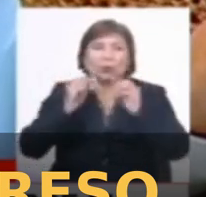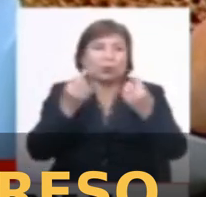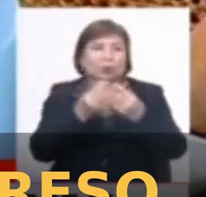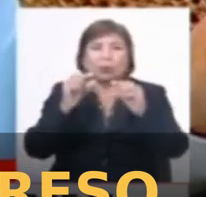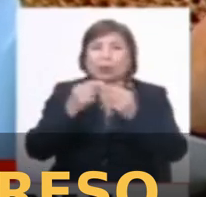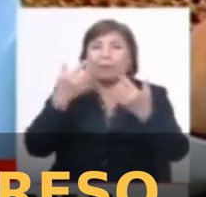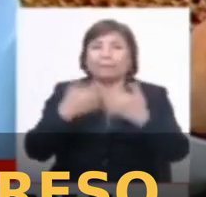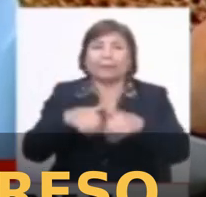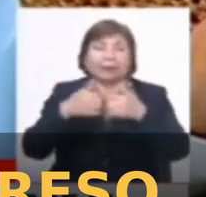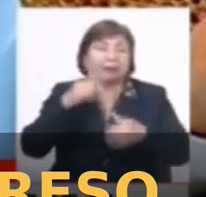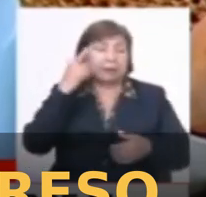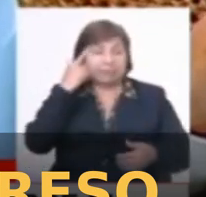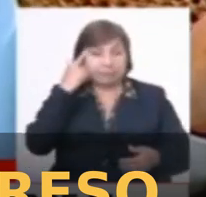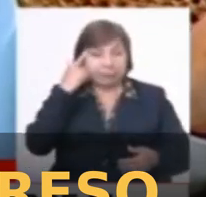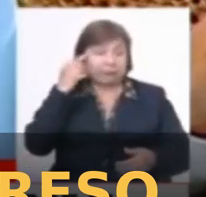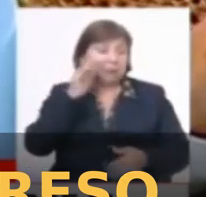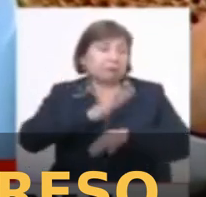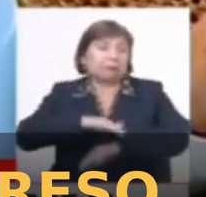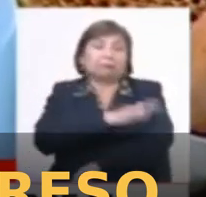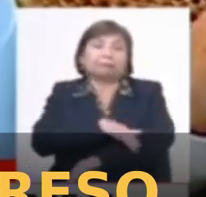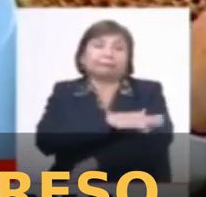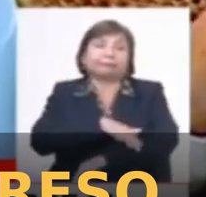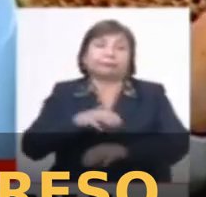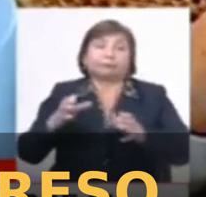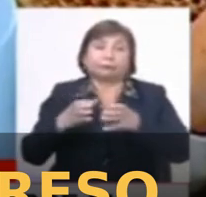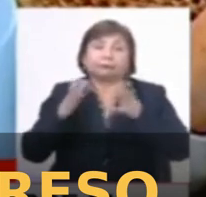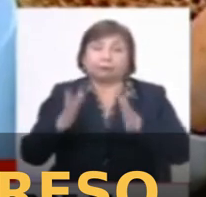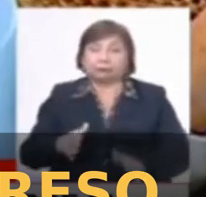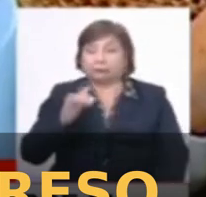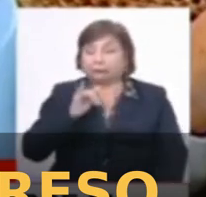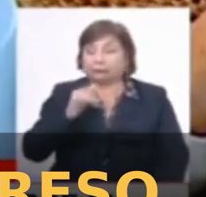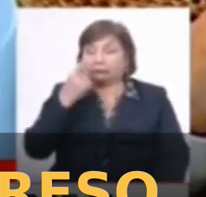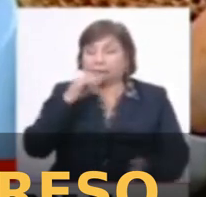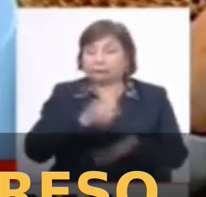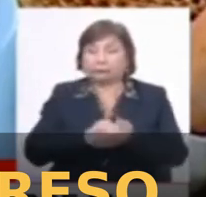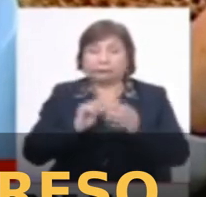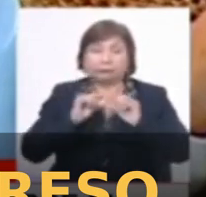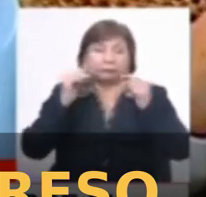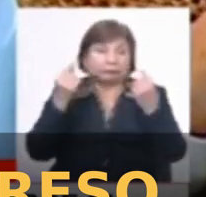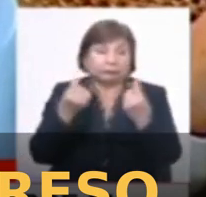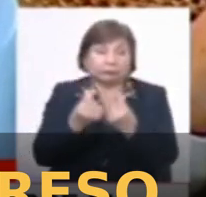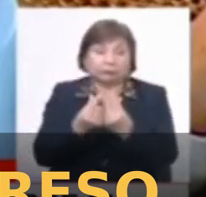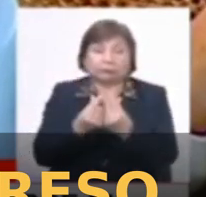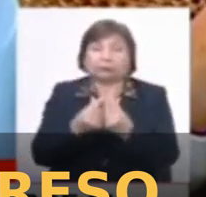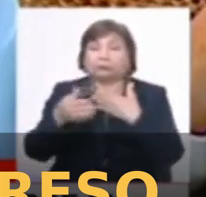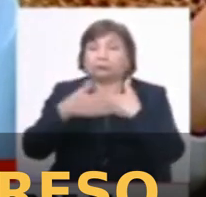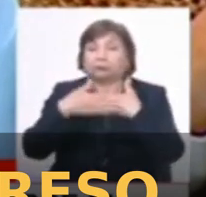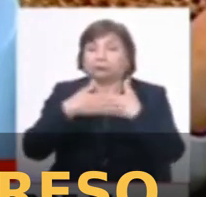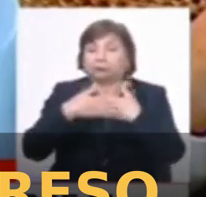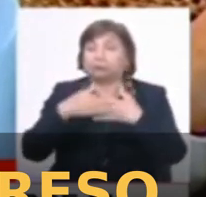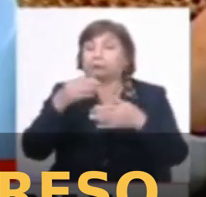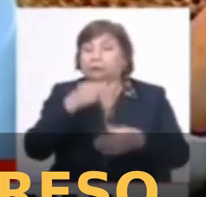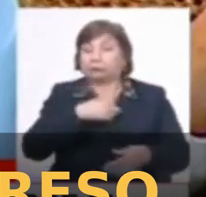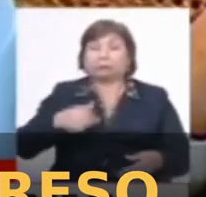las empresas chinas, favorecidas para los congresistas y para el grupo que cercaba al